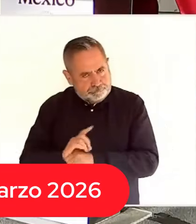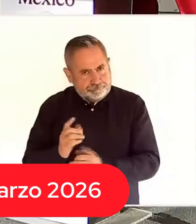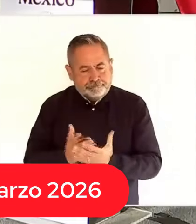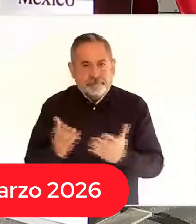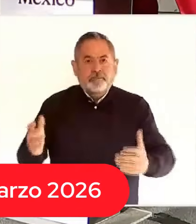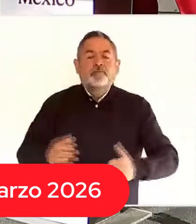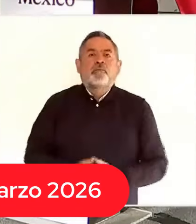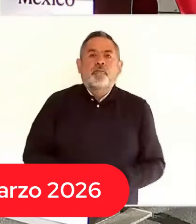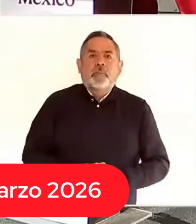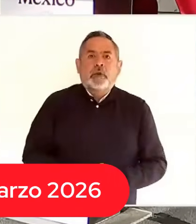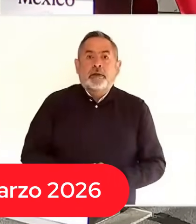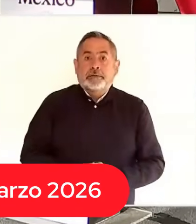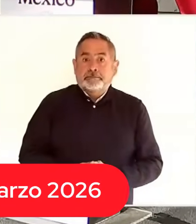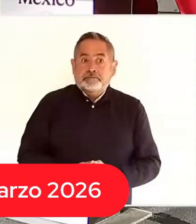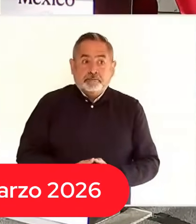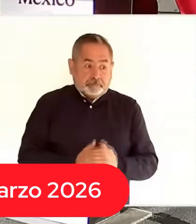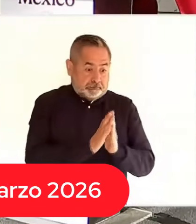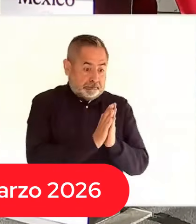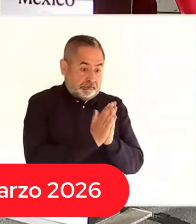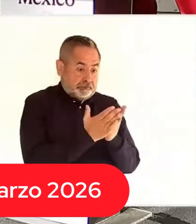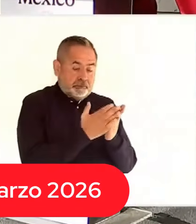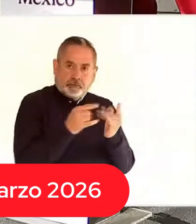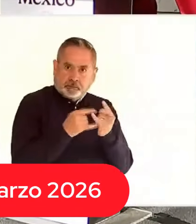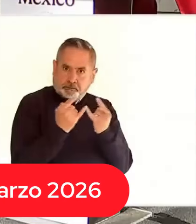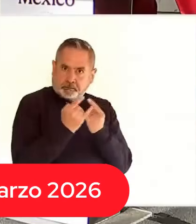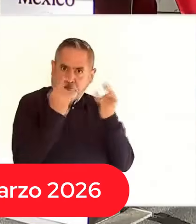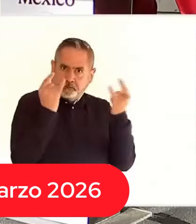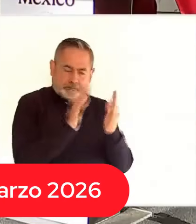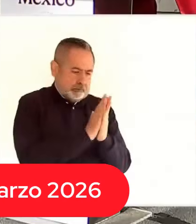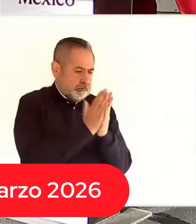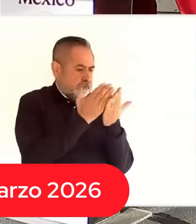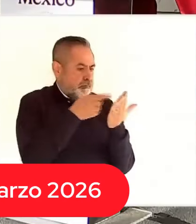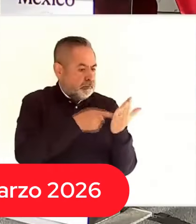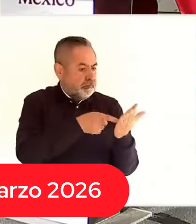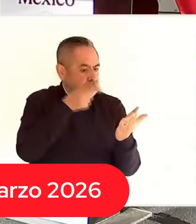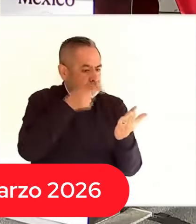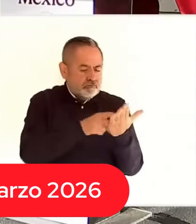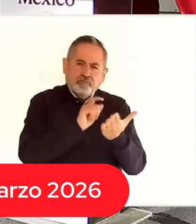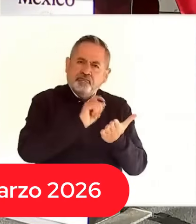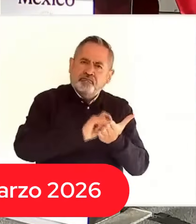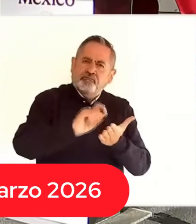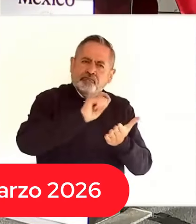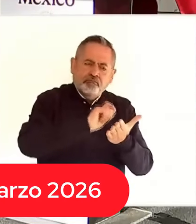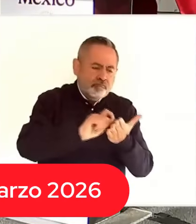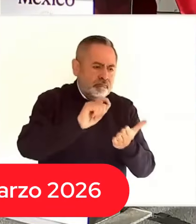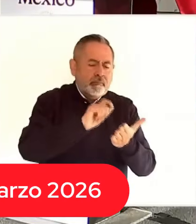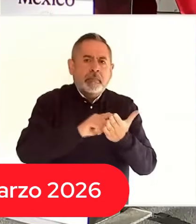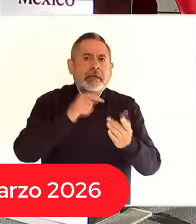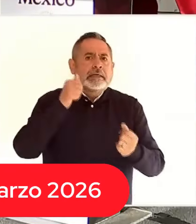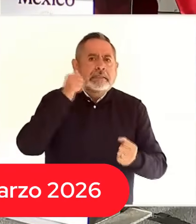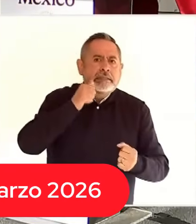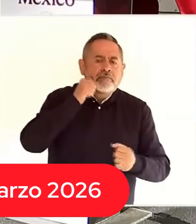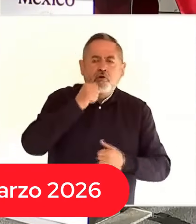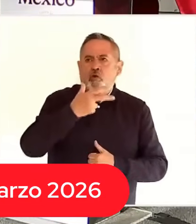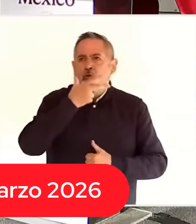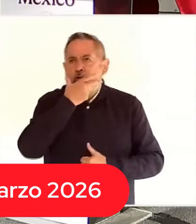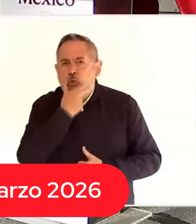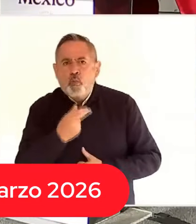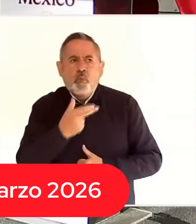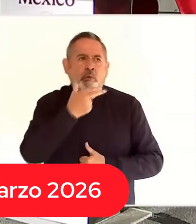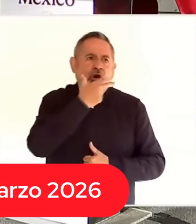Los libros de historia han tendido a colocar en el centro a los hombres que